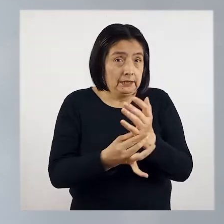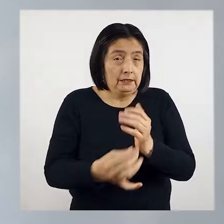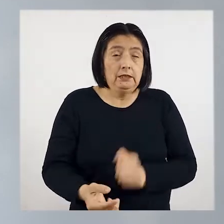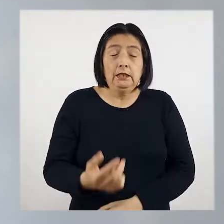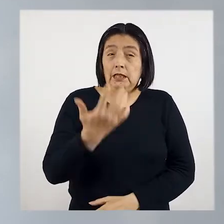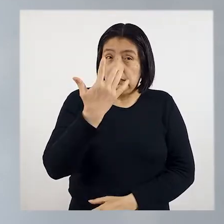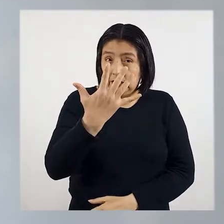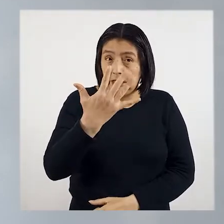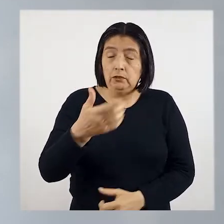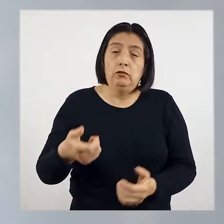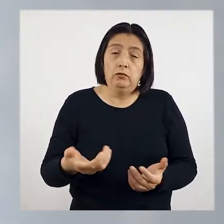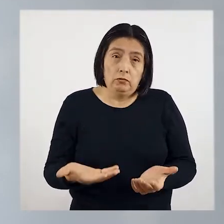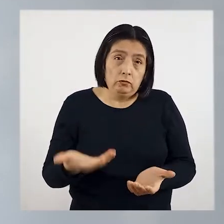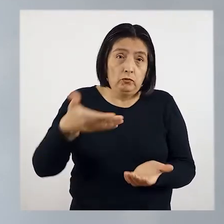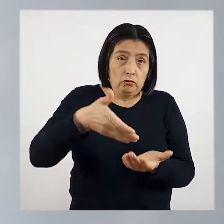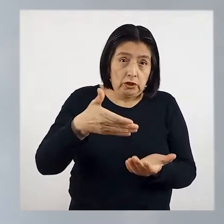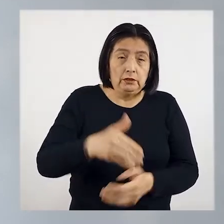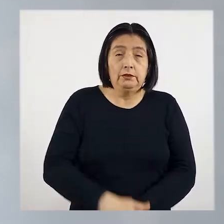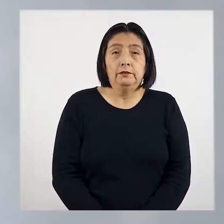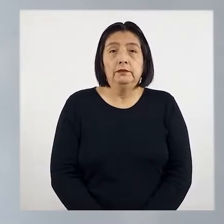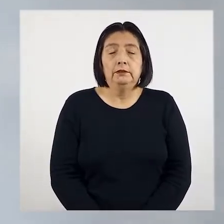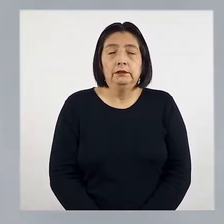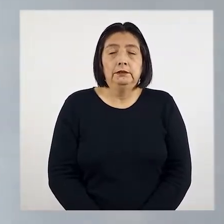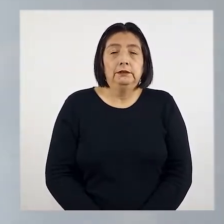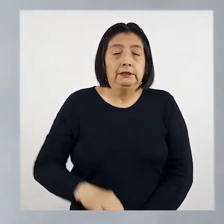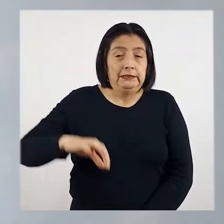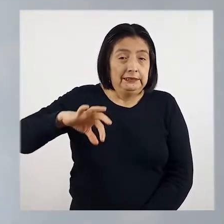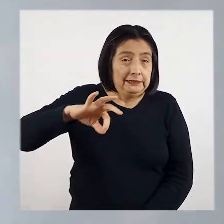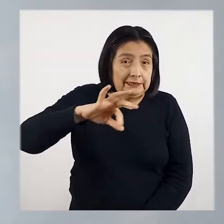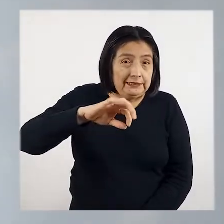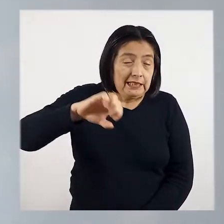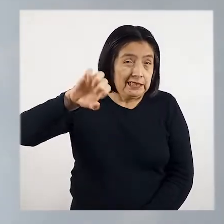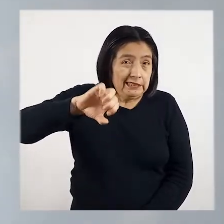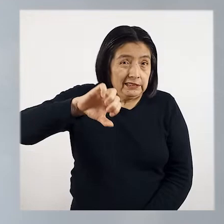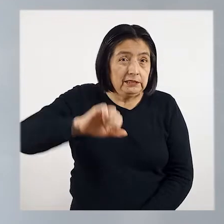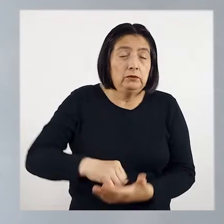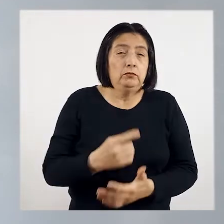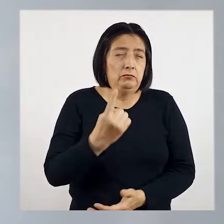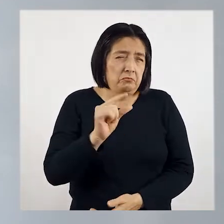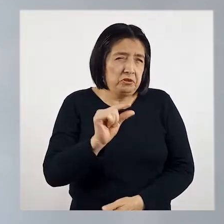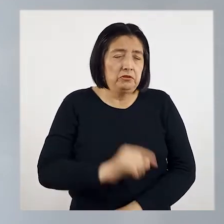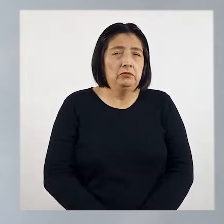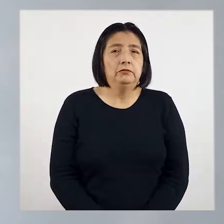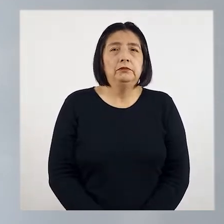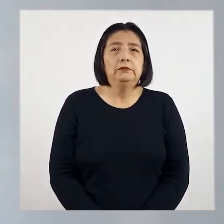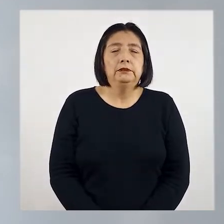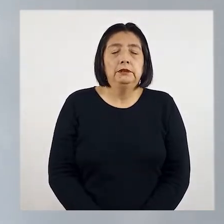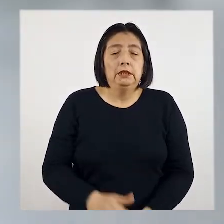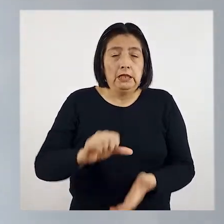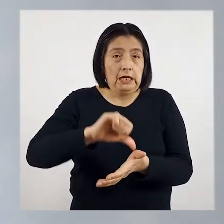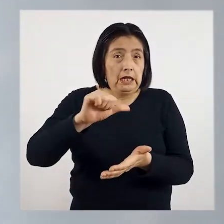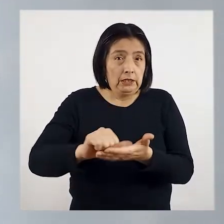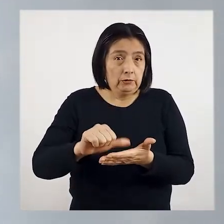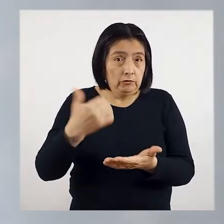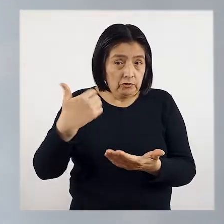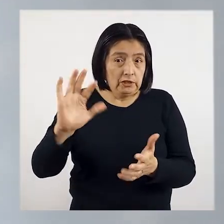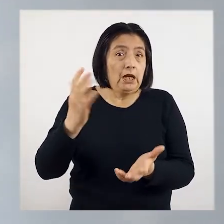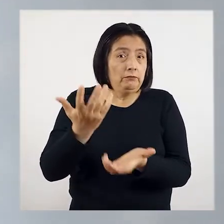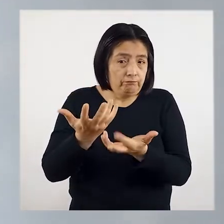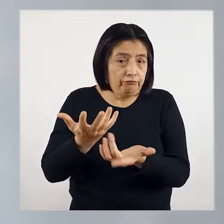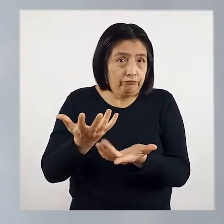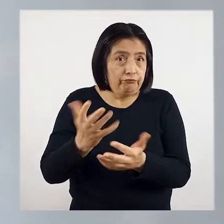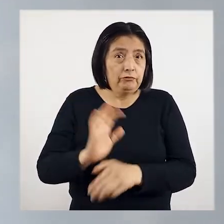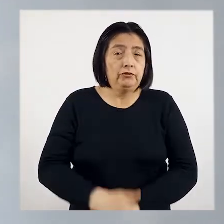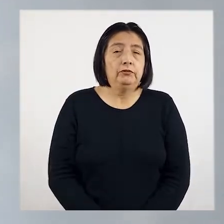Aceite vegetal, 5 cucharaditas. Sal yodada, 1 pizca. Arroz